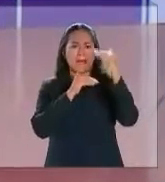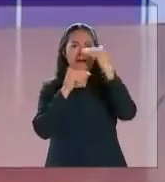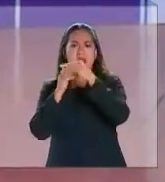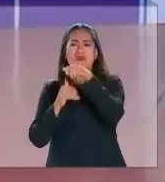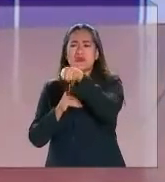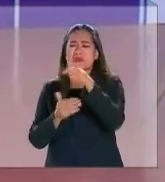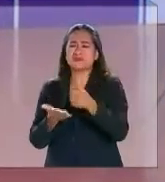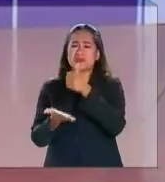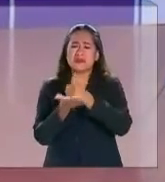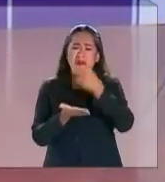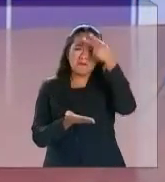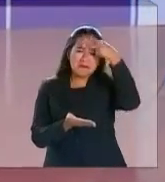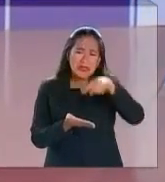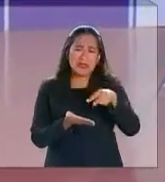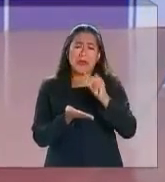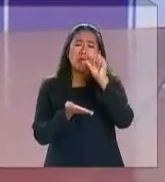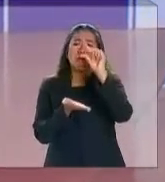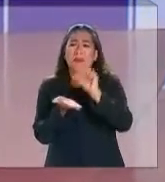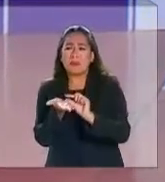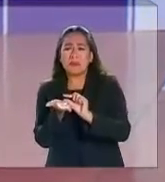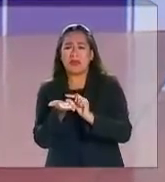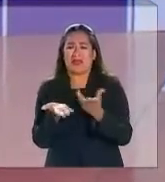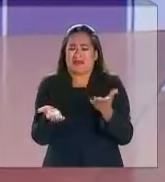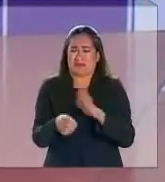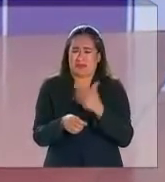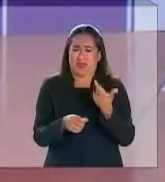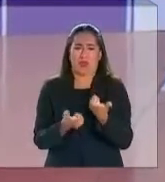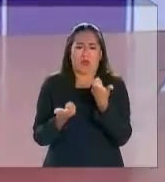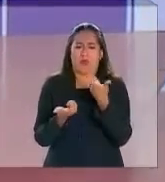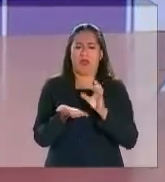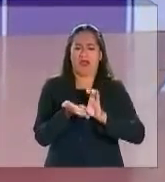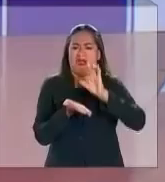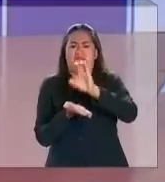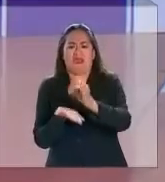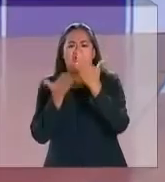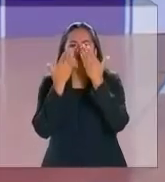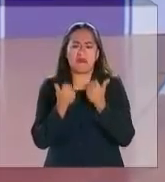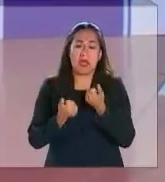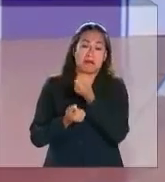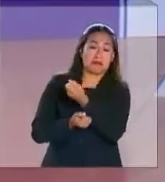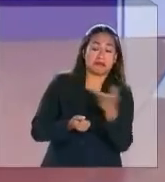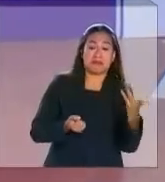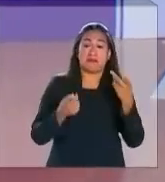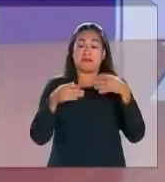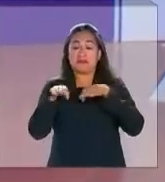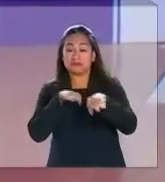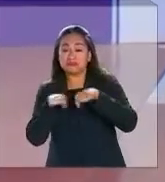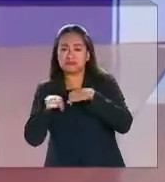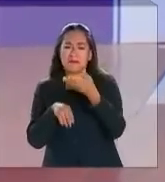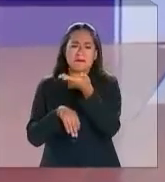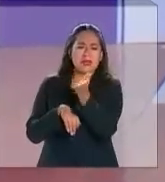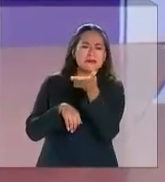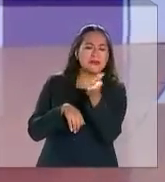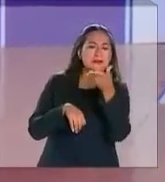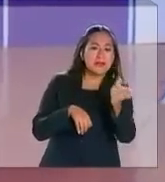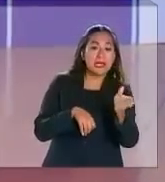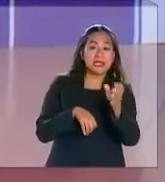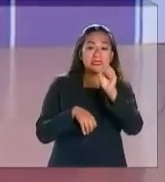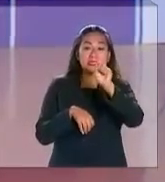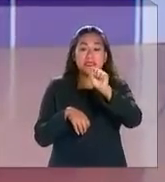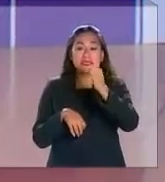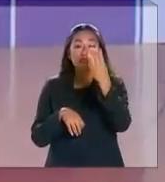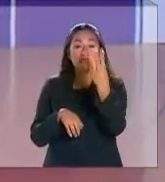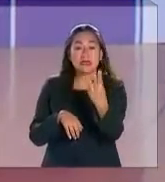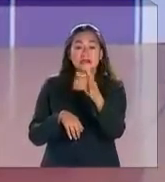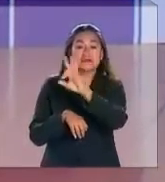indicador si hubiera tanta inversión como tú dices la tasa de desempleo aumentó 63 por ciento cuando tú eras el jefe de gobierno